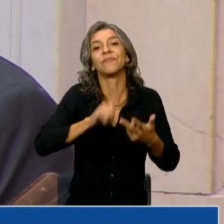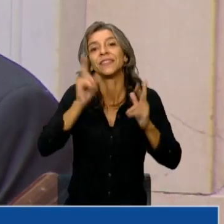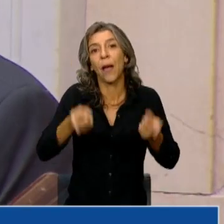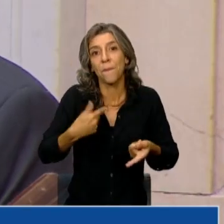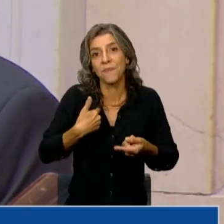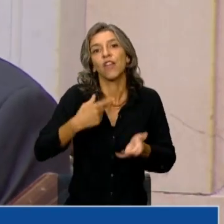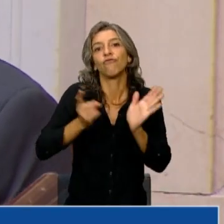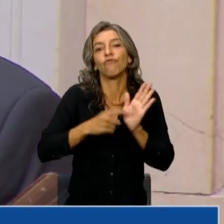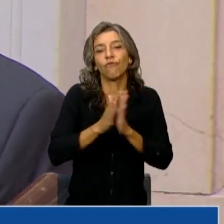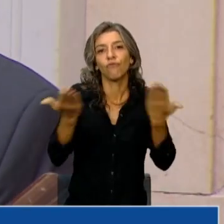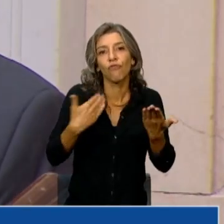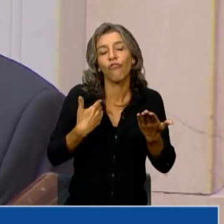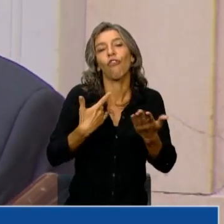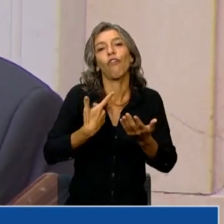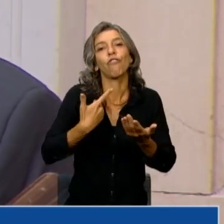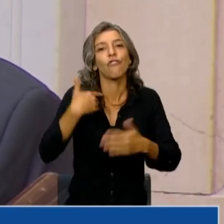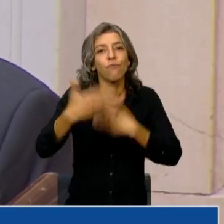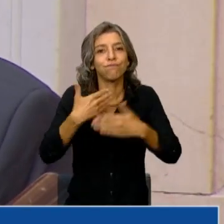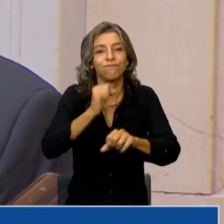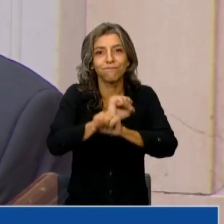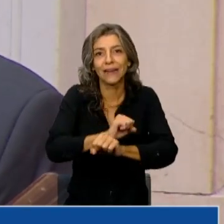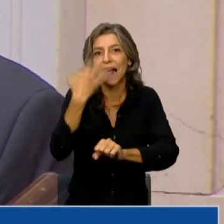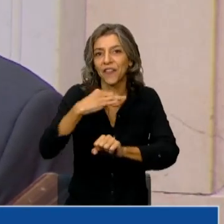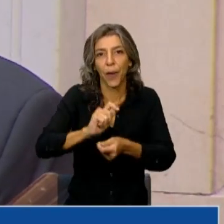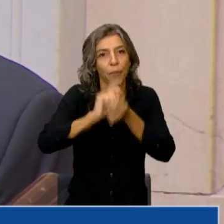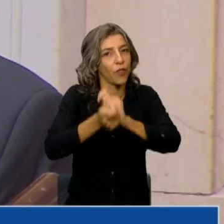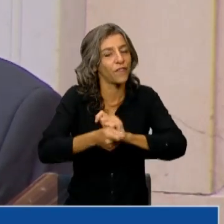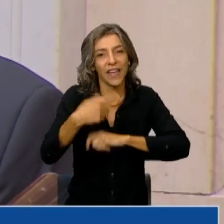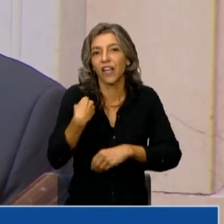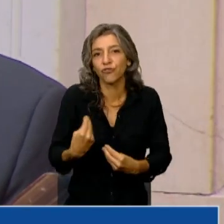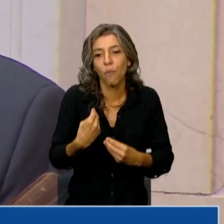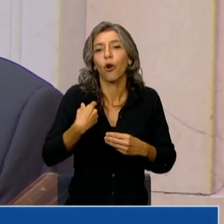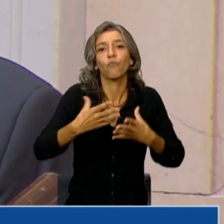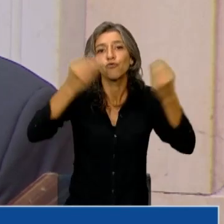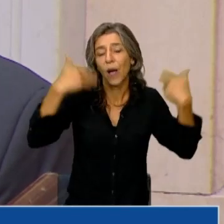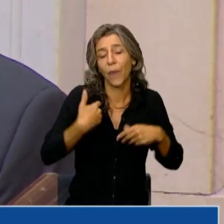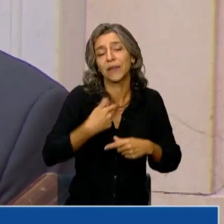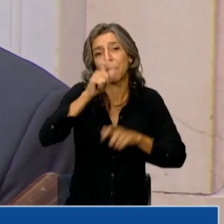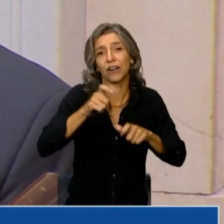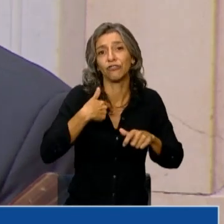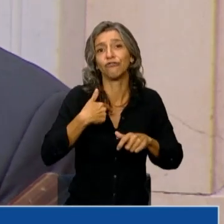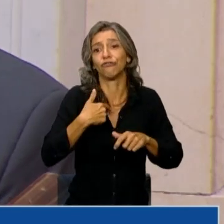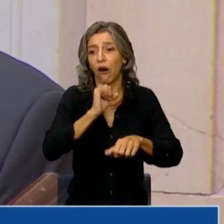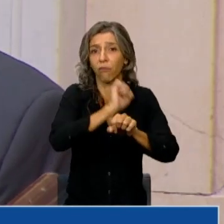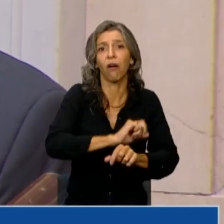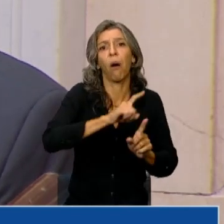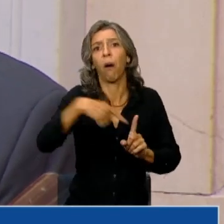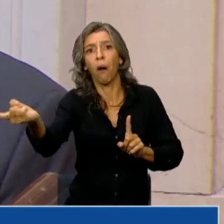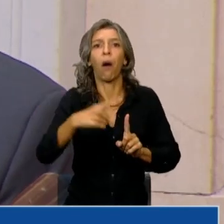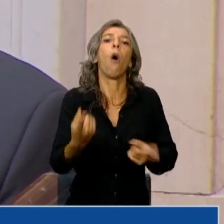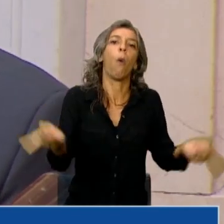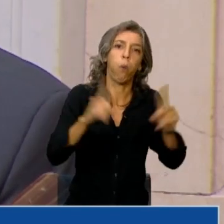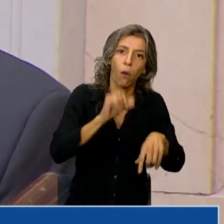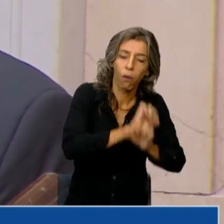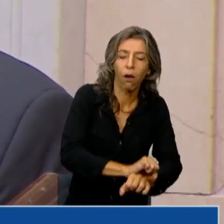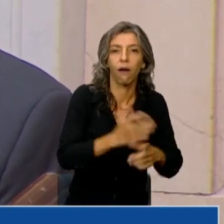terminar con la puerta giratoria. El 83% de los delitos son cometidos por reincidentes. Número 4, restituir los prisioneros santafesinos de